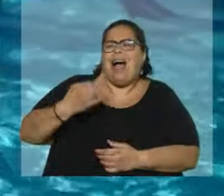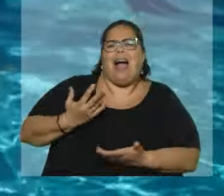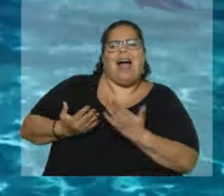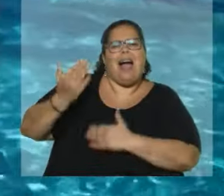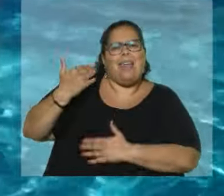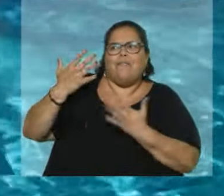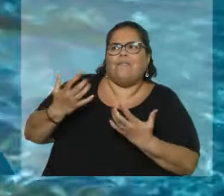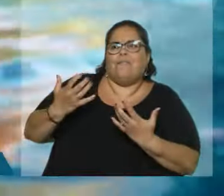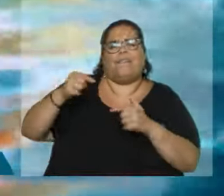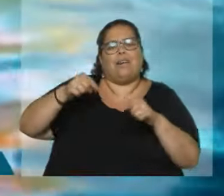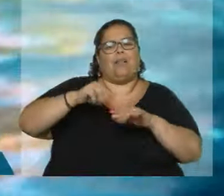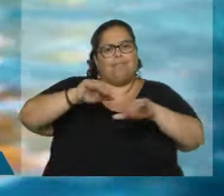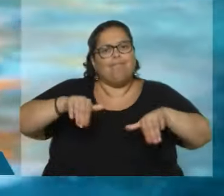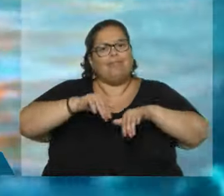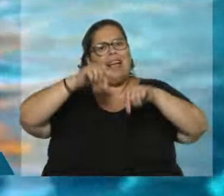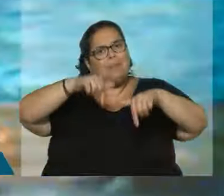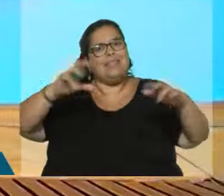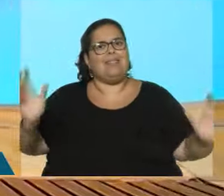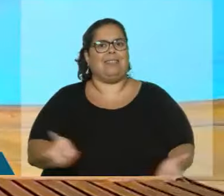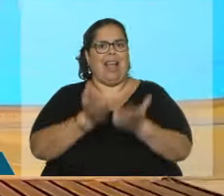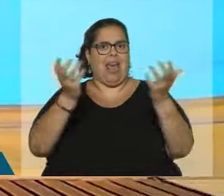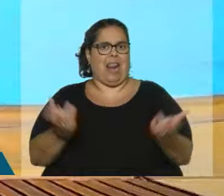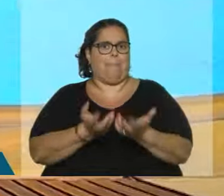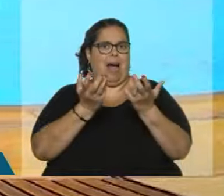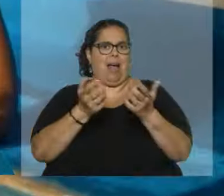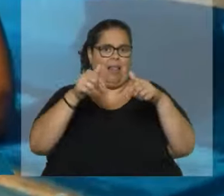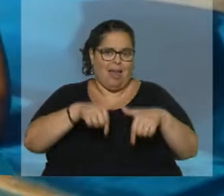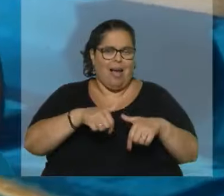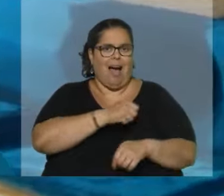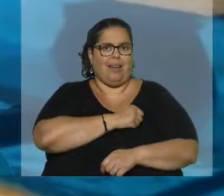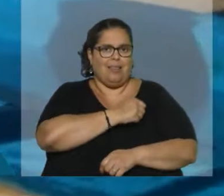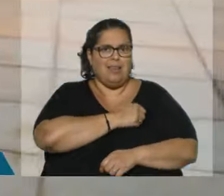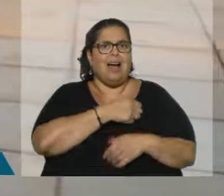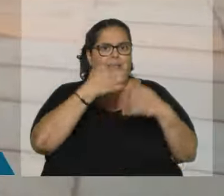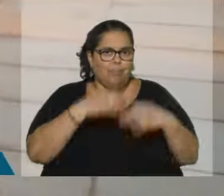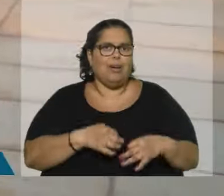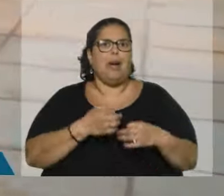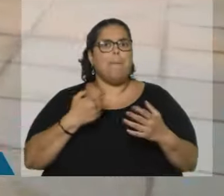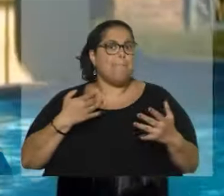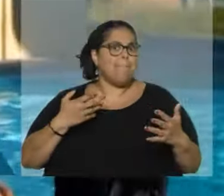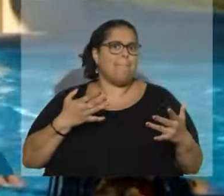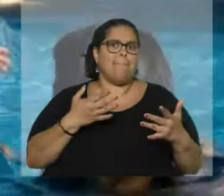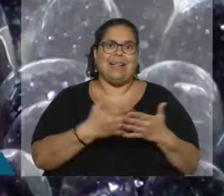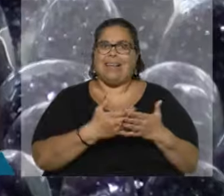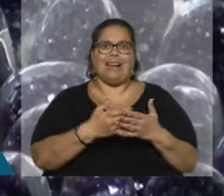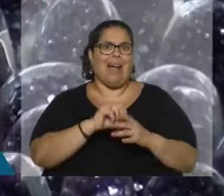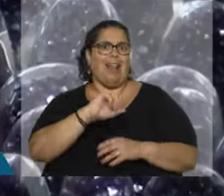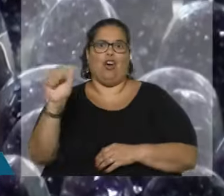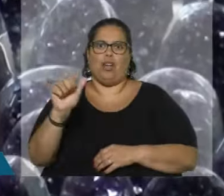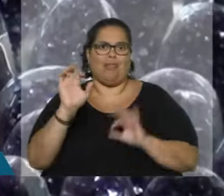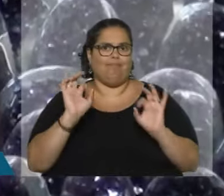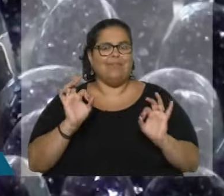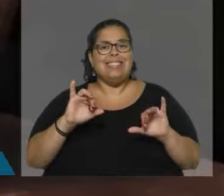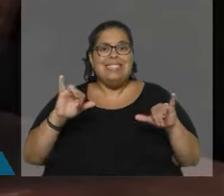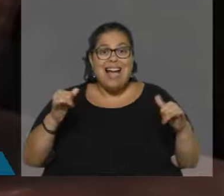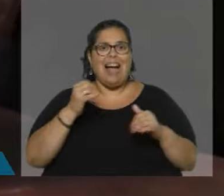población de artigas y del departamento contar con un emprendimiento termal y Bueno estamos cada vez más próximos a concretarlo nosotros ya denominamos